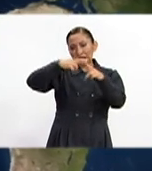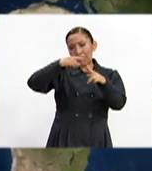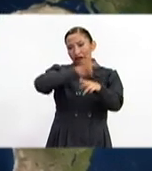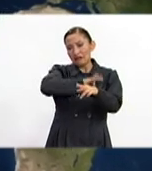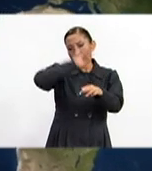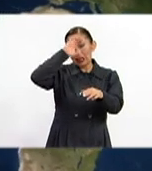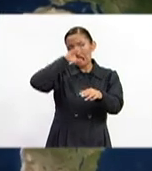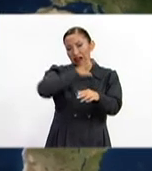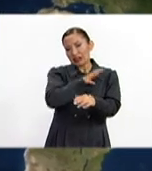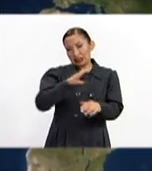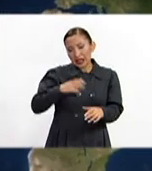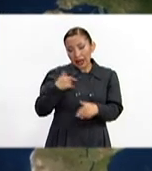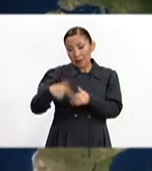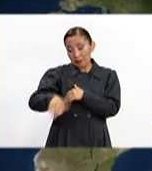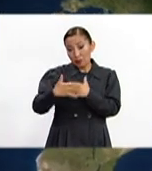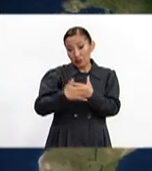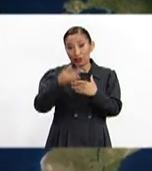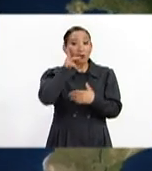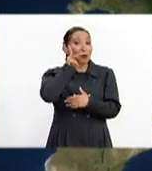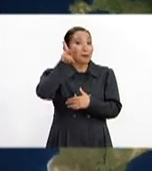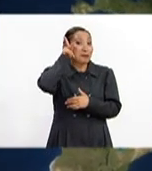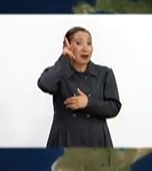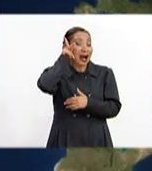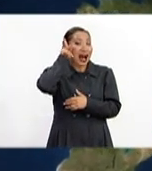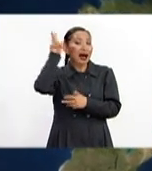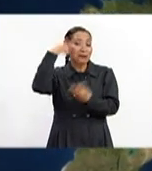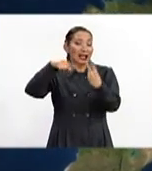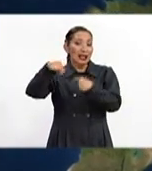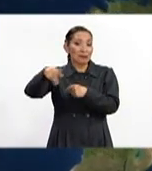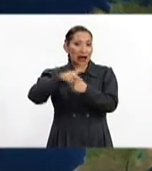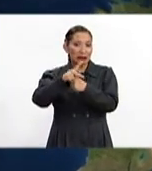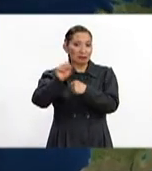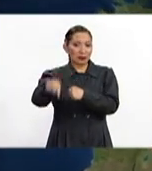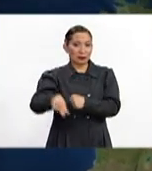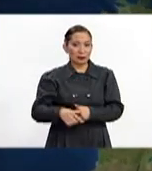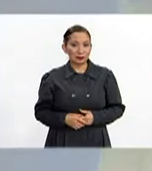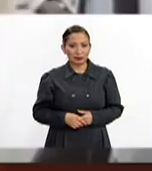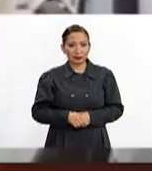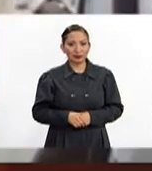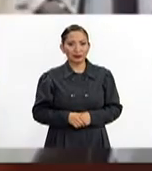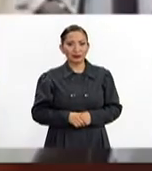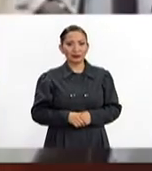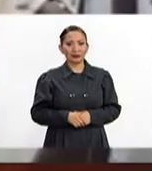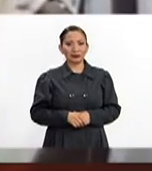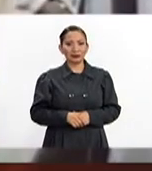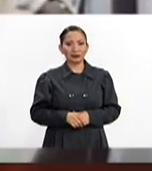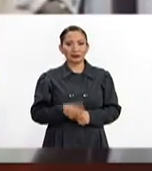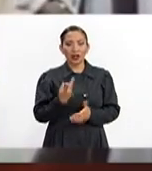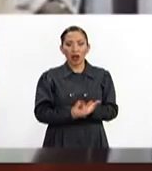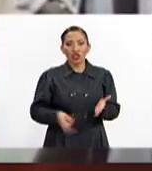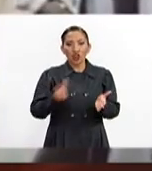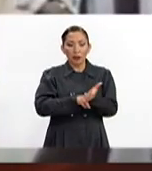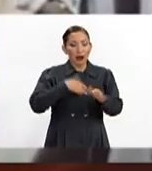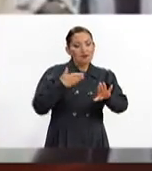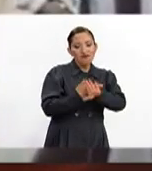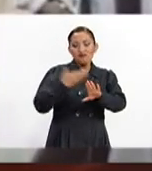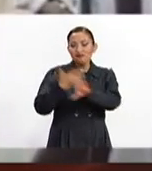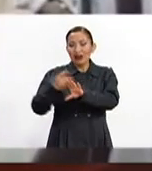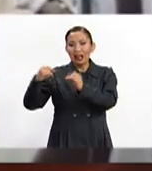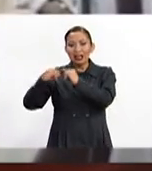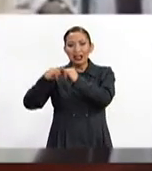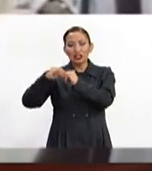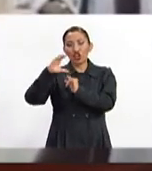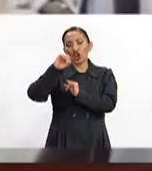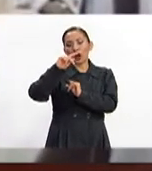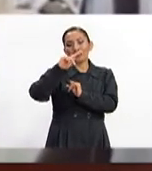fe cristiana, a unos días de que el Papa Francisco llegue a este país. Un doble atentado terrorista en iglesias